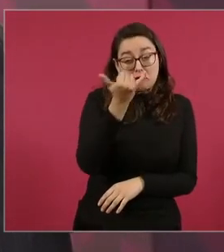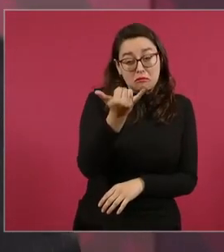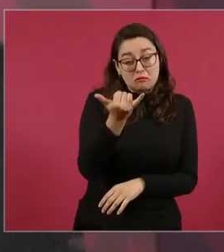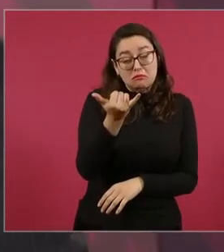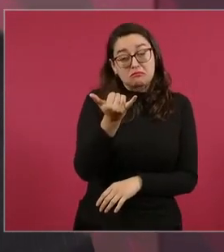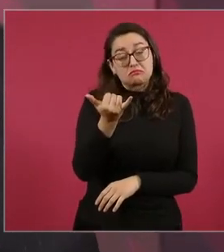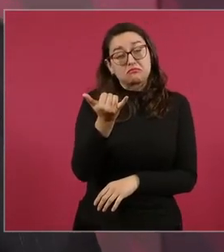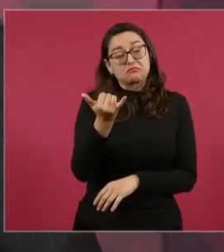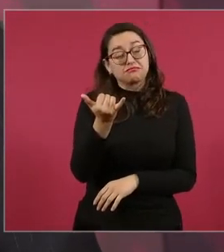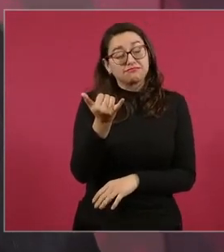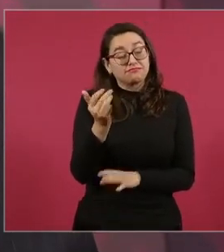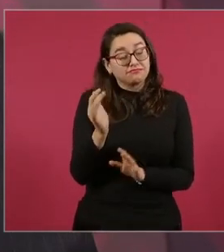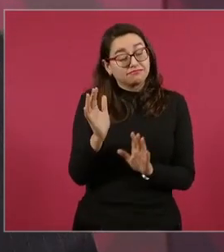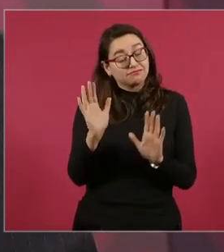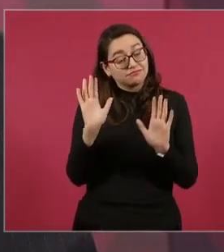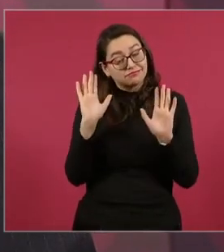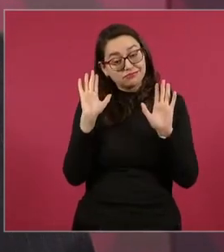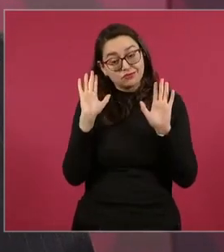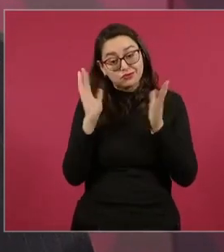o bien,